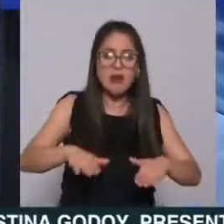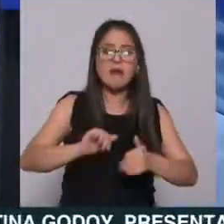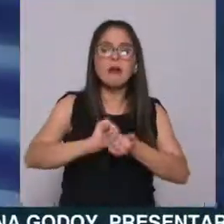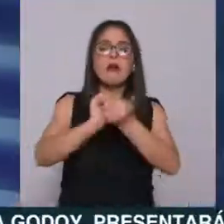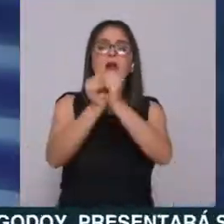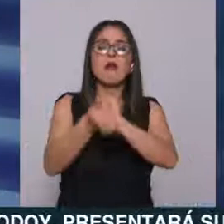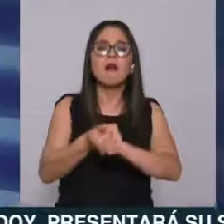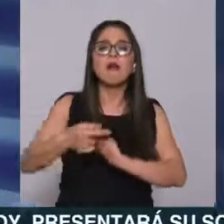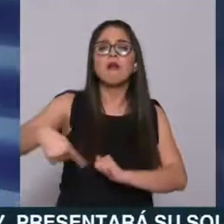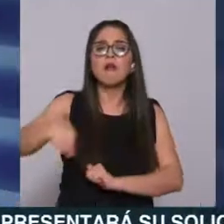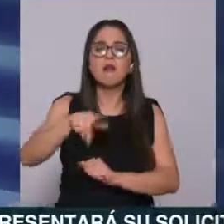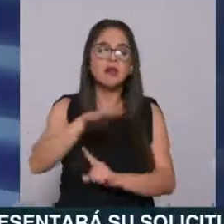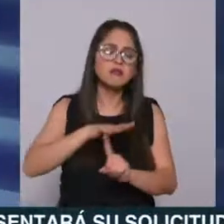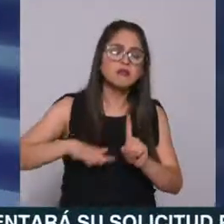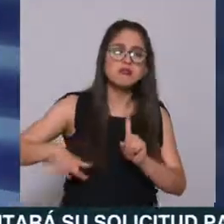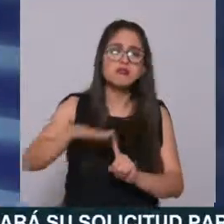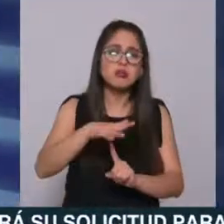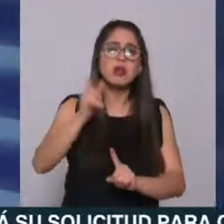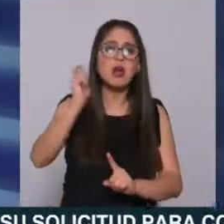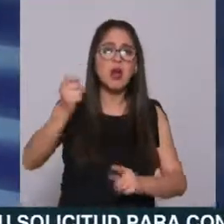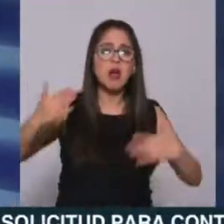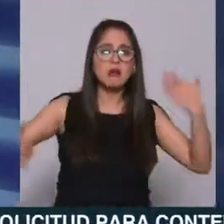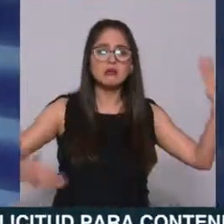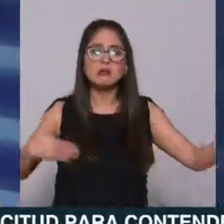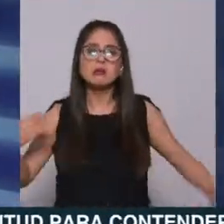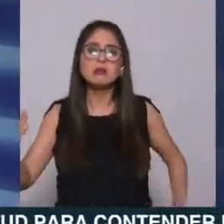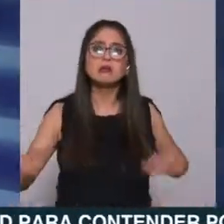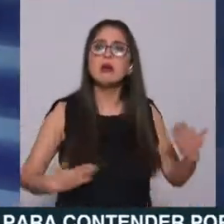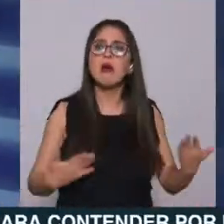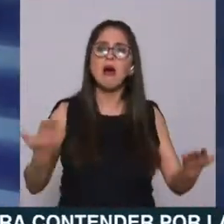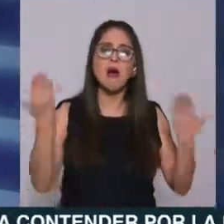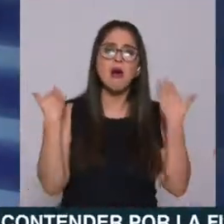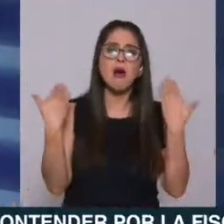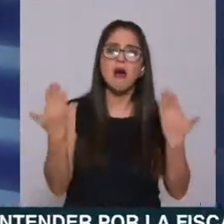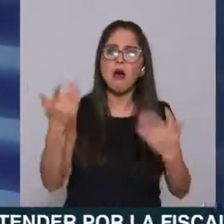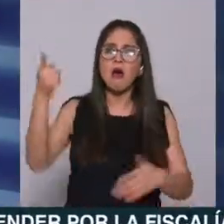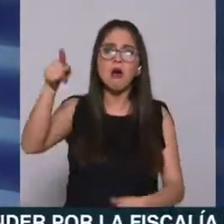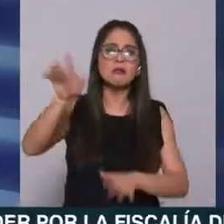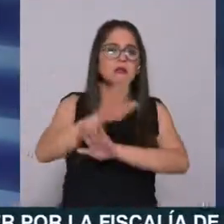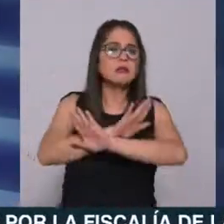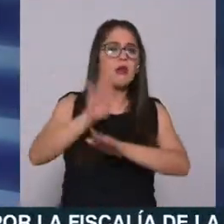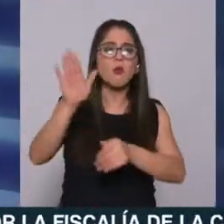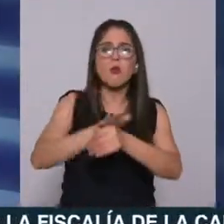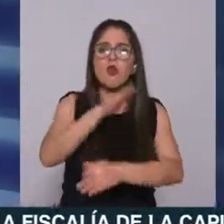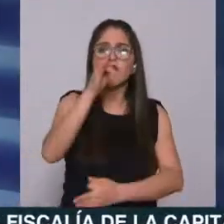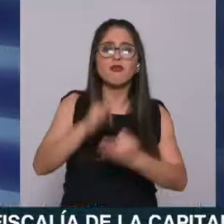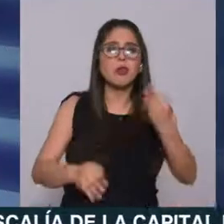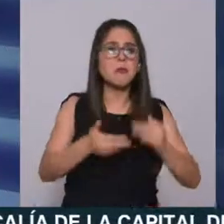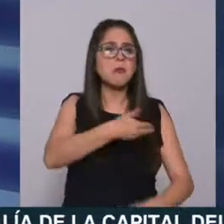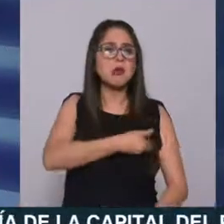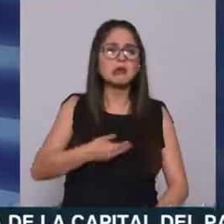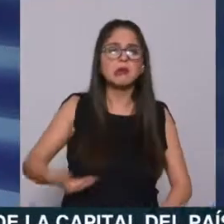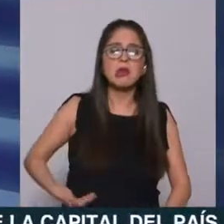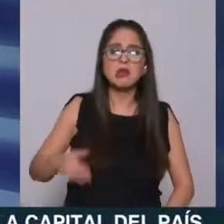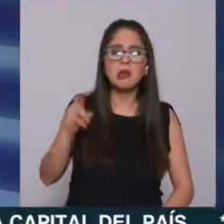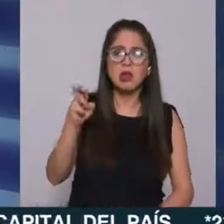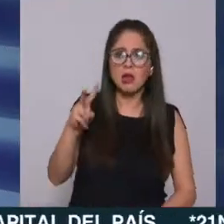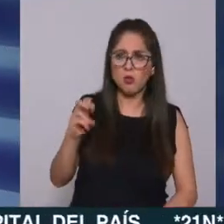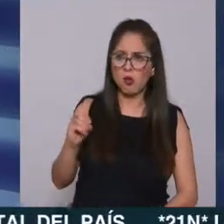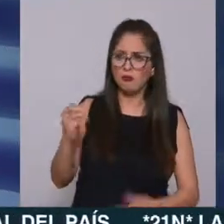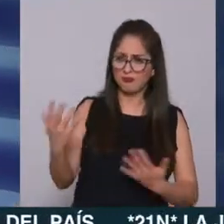esta parte de la sociedad que festeja, digamos, esta pues salida de Evo Morales, y por lo tanto también una